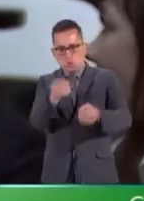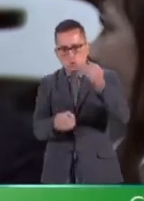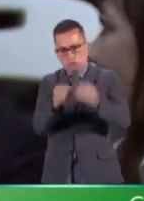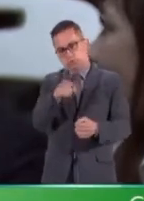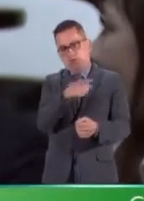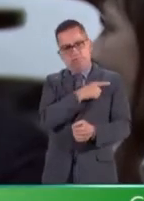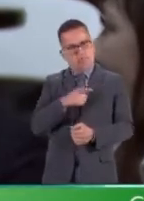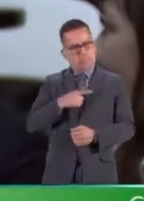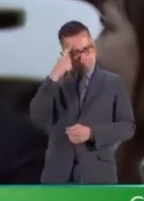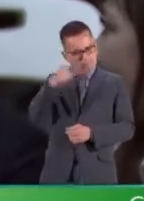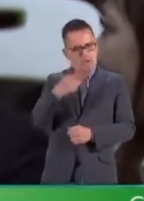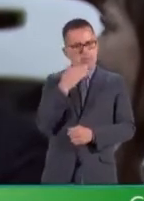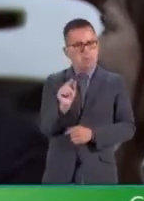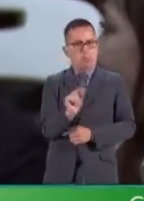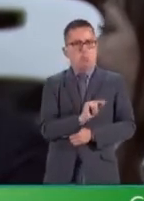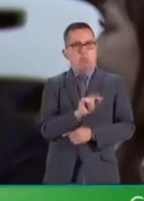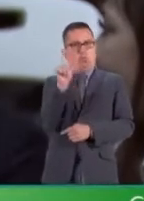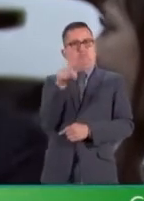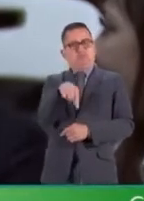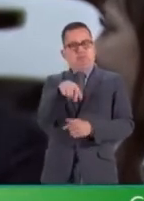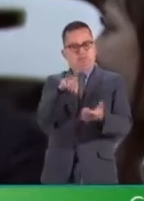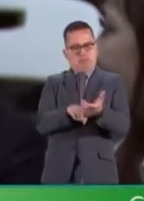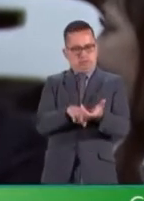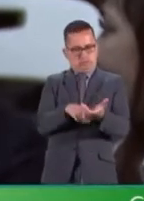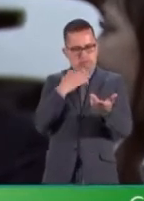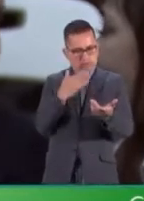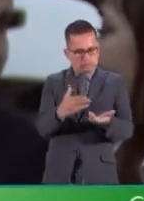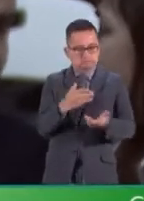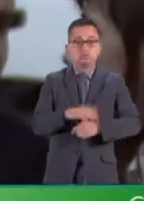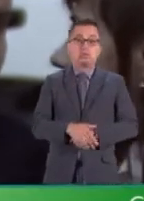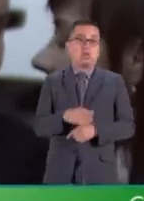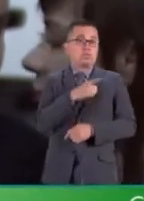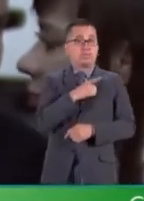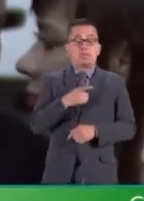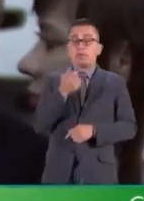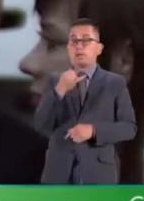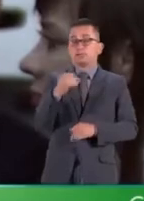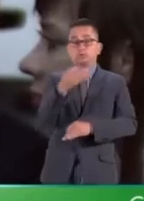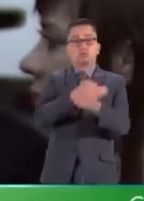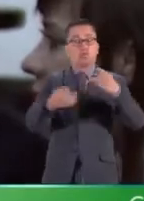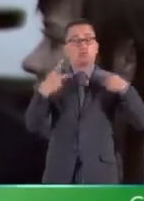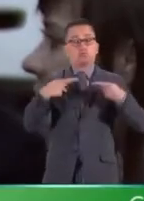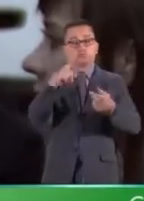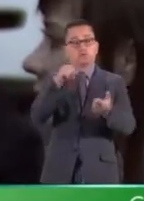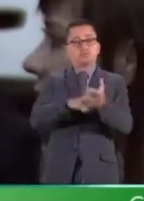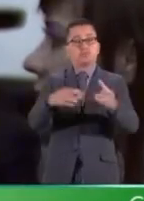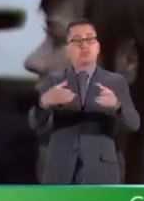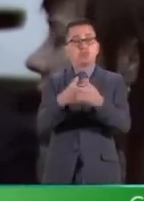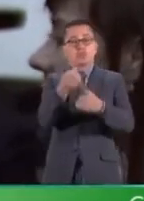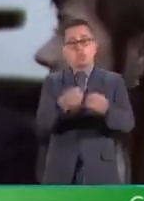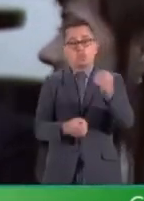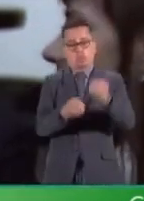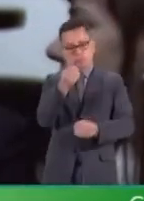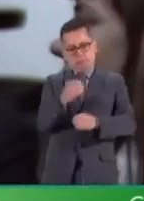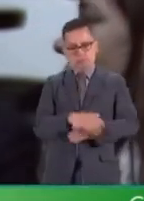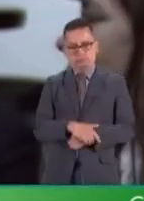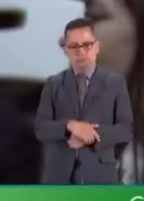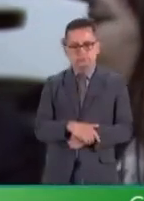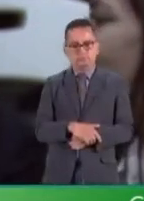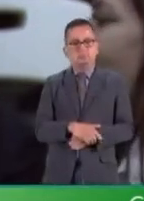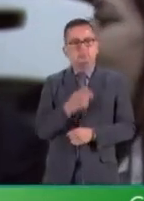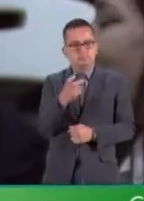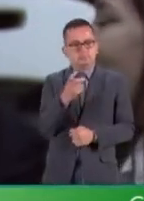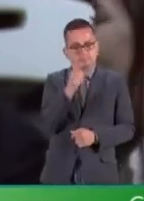servicio profesional de carrera de excelencia que deben de tener los integrantes del Poder Judicial que nos merecemos,